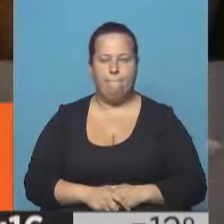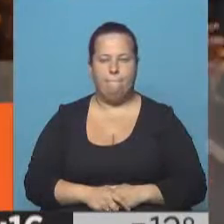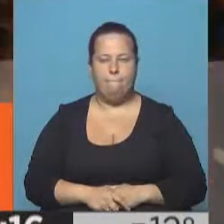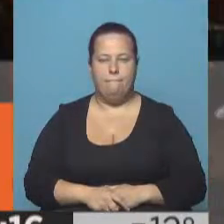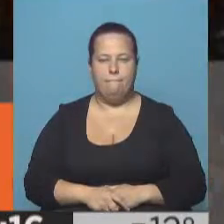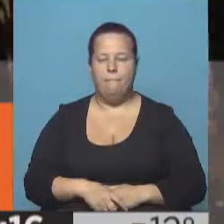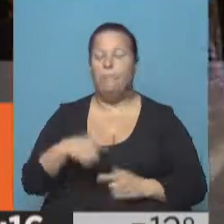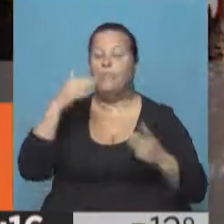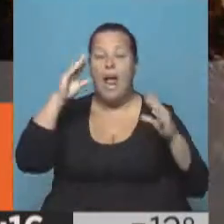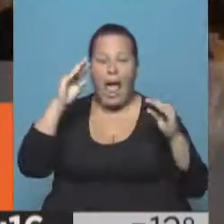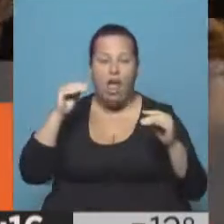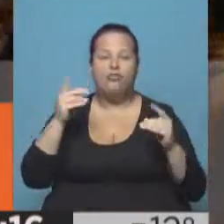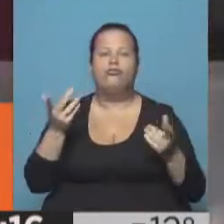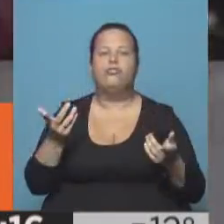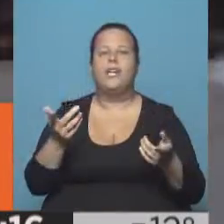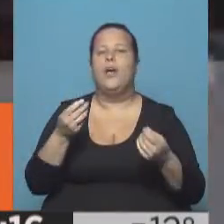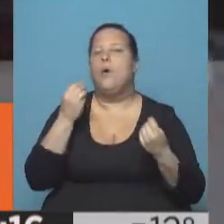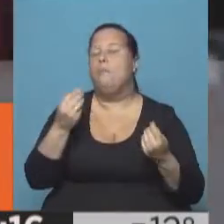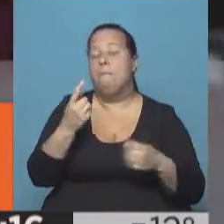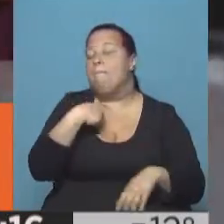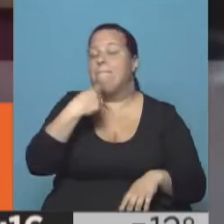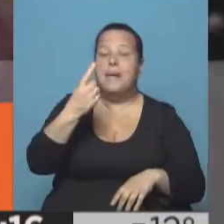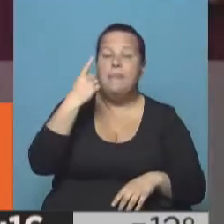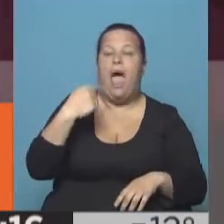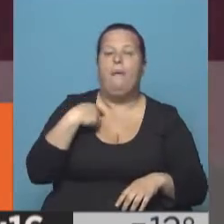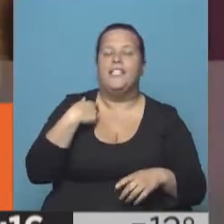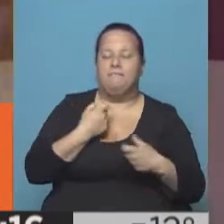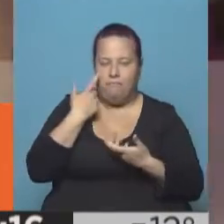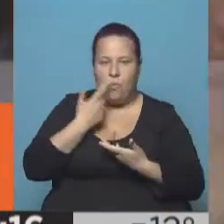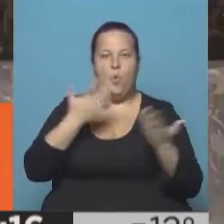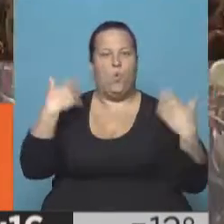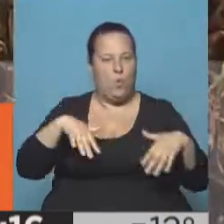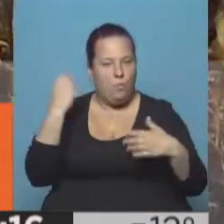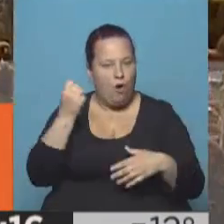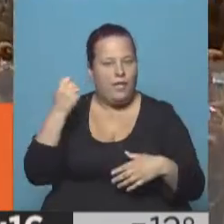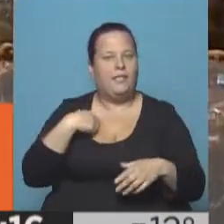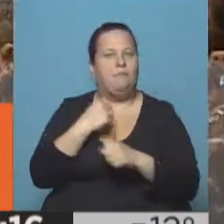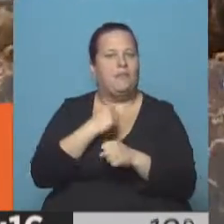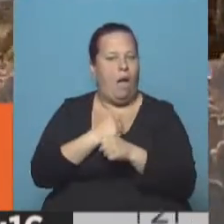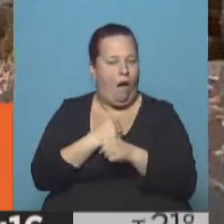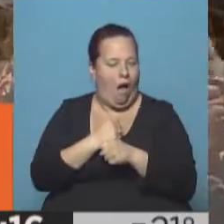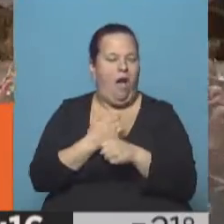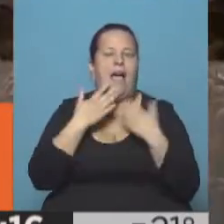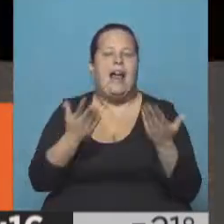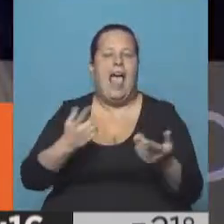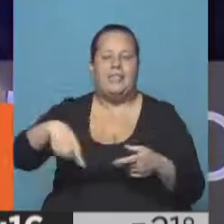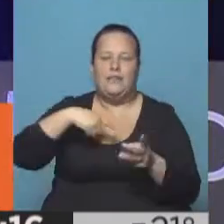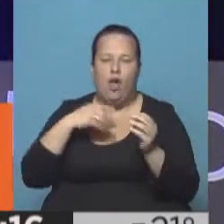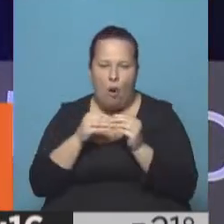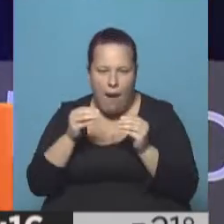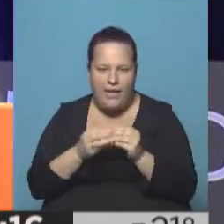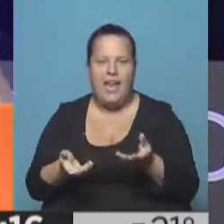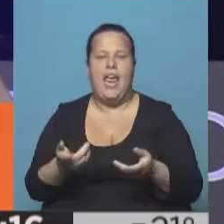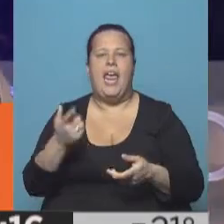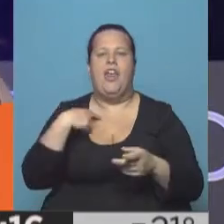buena noche porque en donde por primera vez lo puedo dimensionar mi carrera a través de mis compañeros de